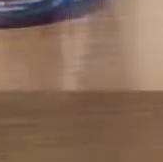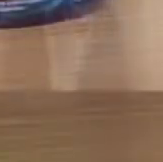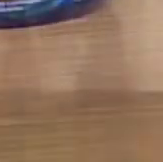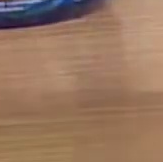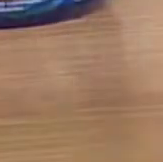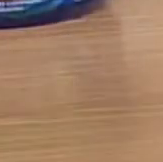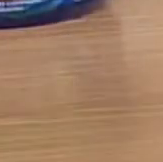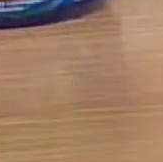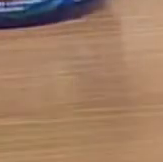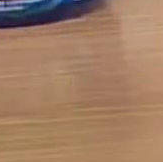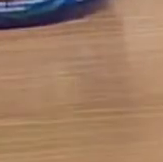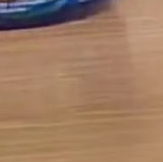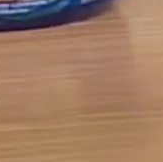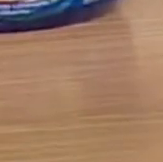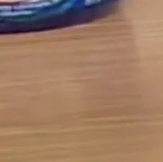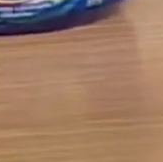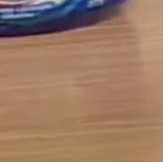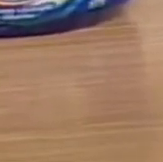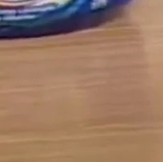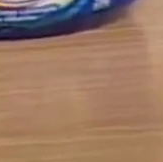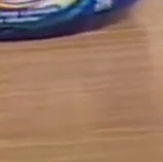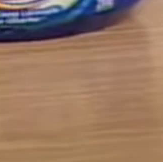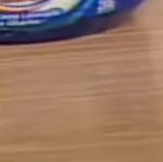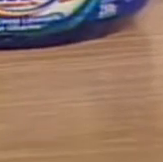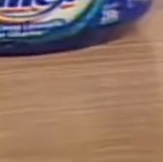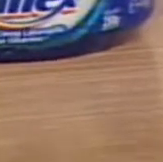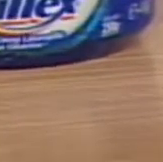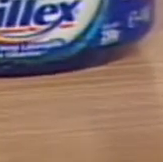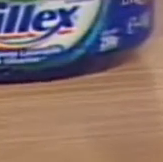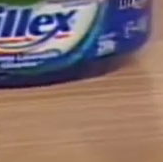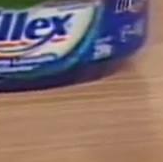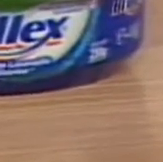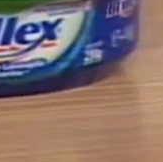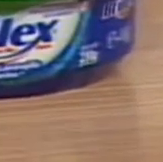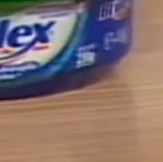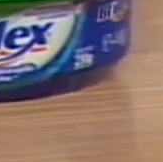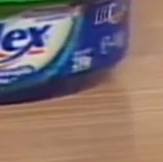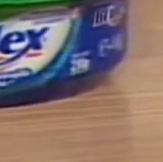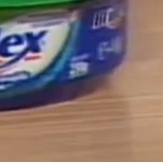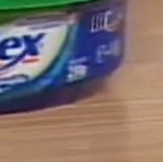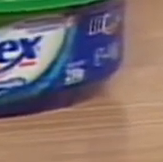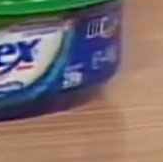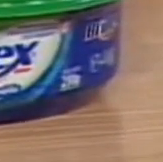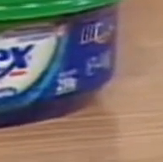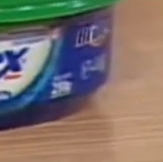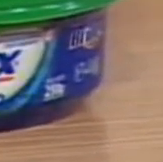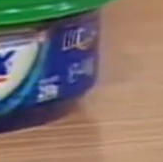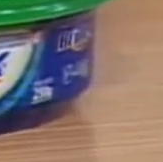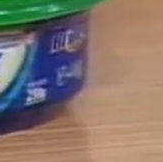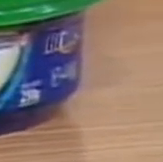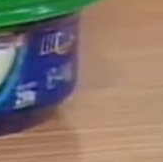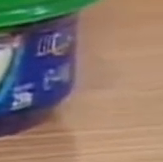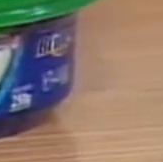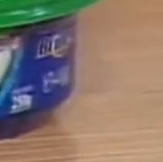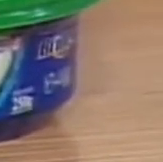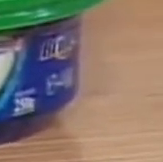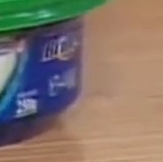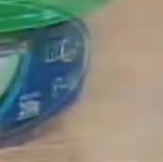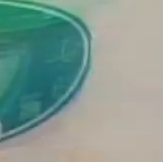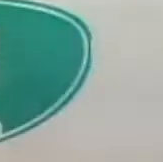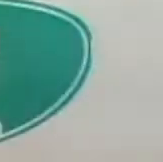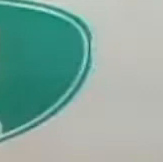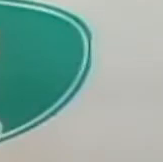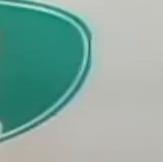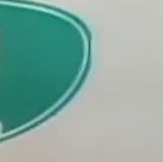idea brillante para su hogar. Definitivamente tener Brillex, idea brillante, como digo yo. Está bravo el seco,